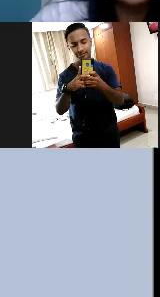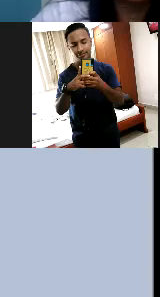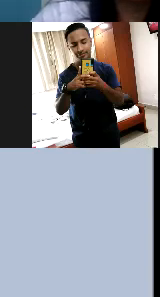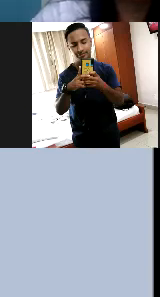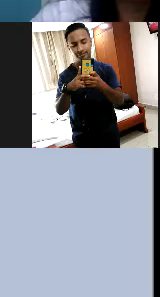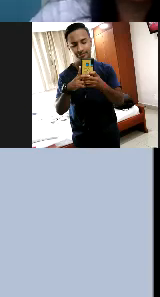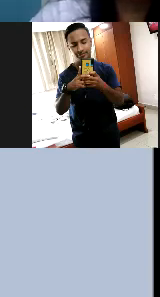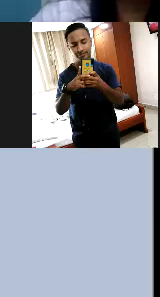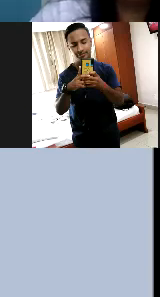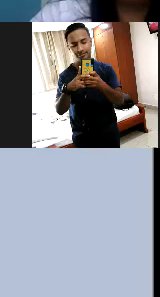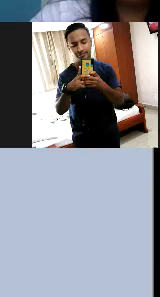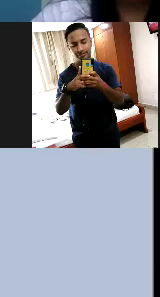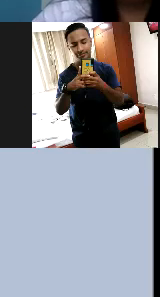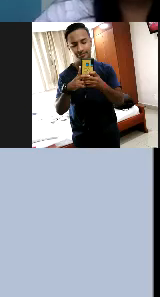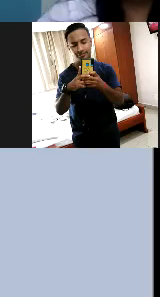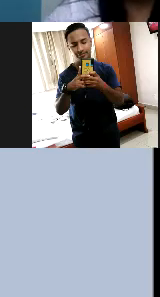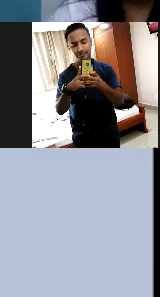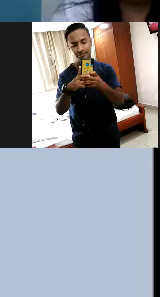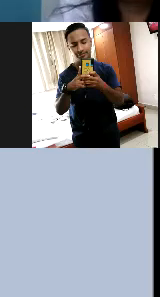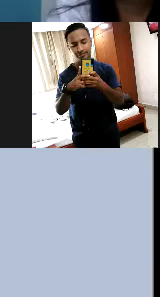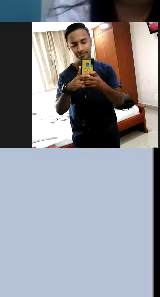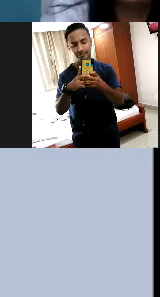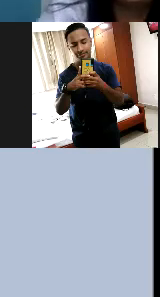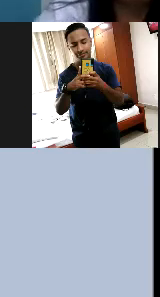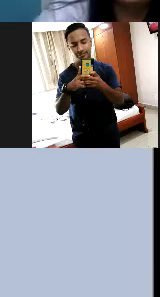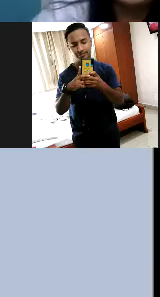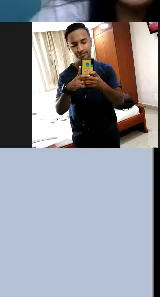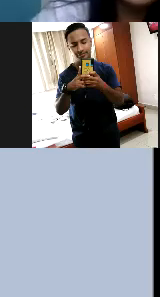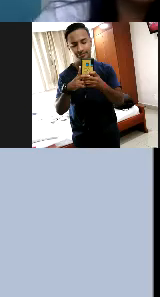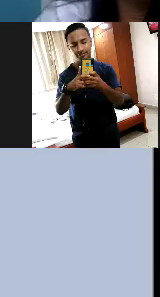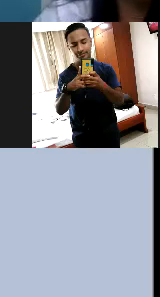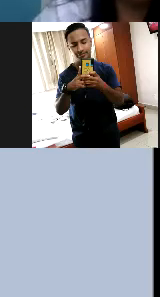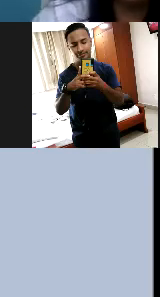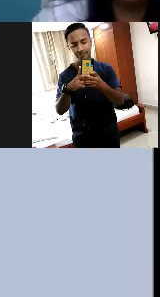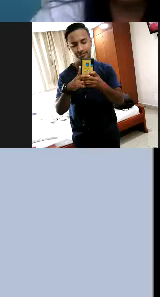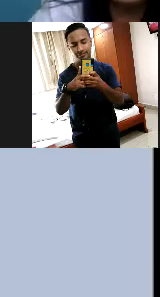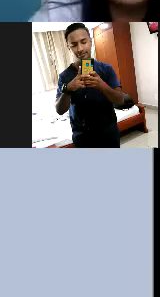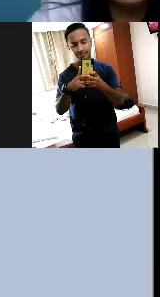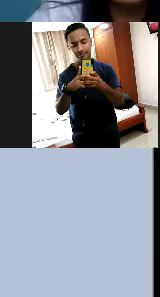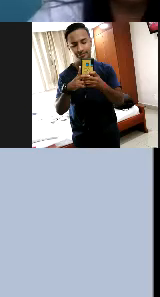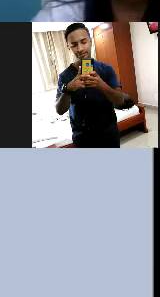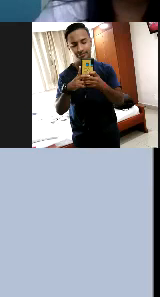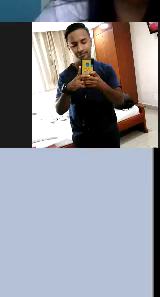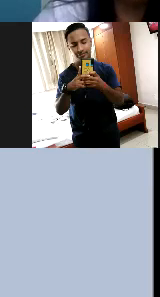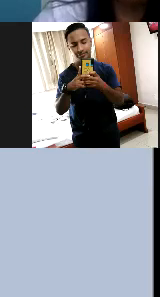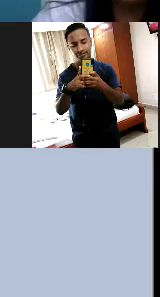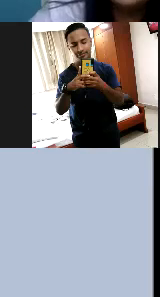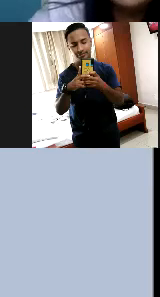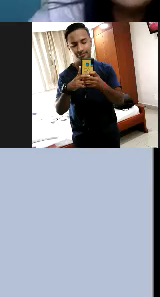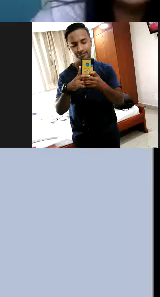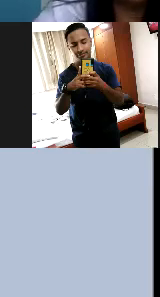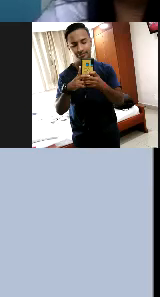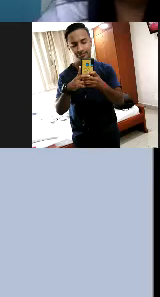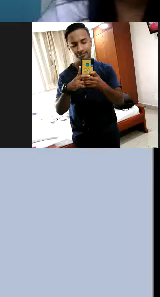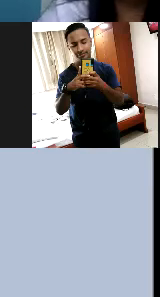peritoneal. Entonces, al paciente, ¿qué vamos a ver? Si el paciente está con fiebre, si tiene dolor abdominal,